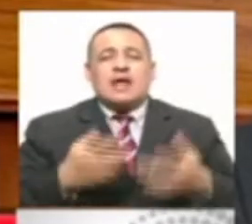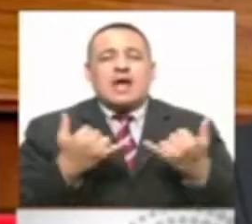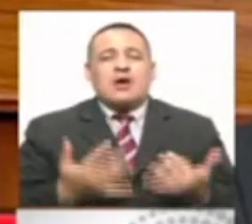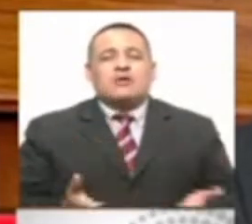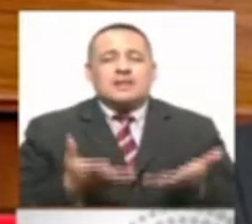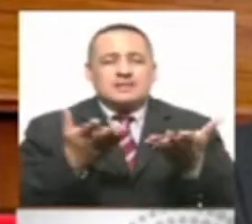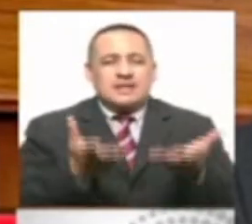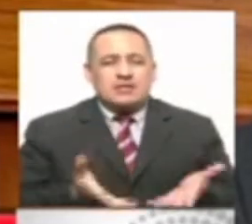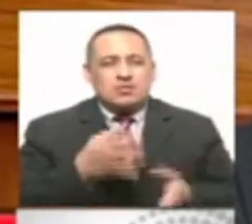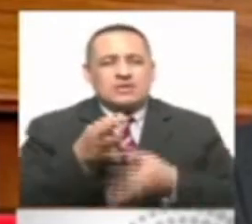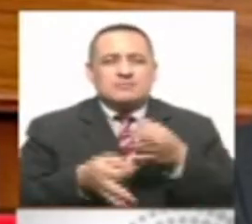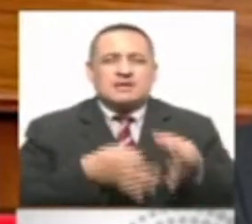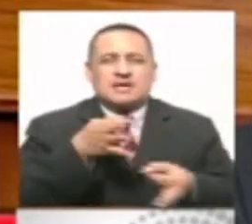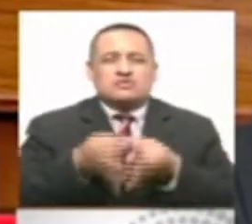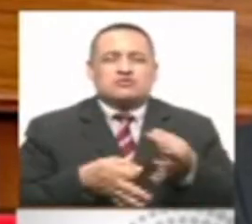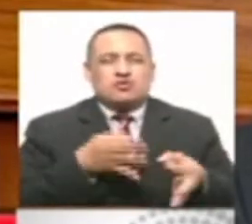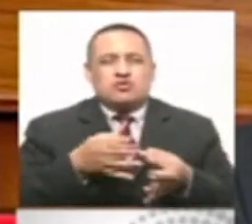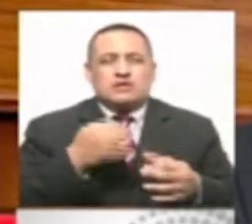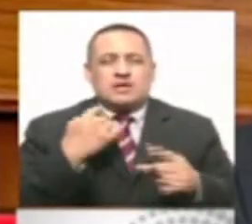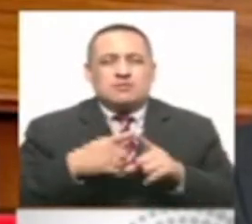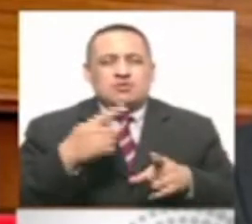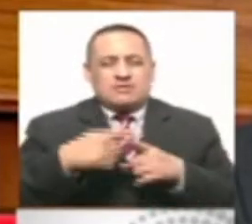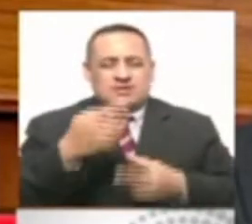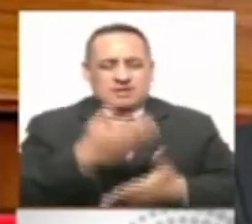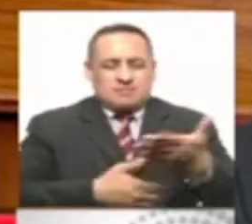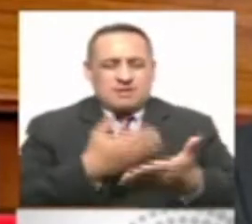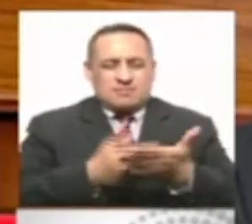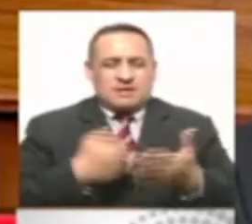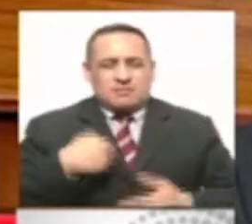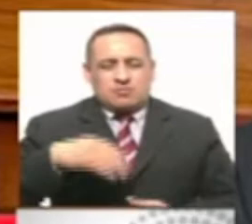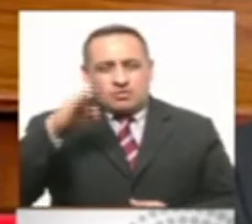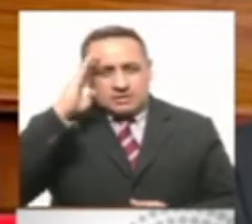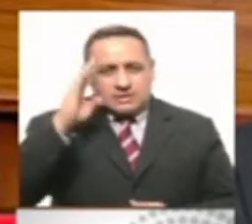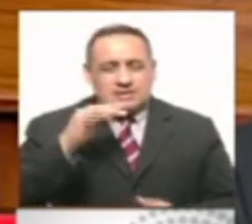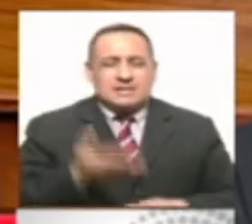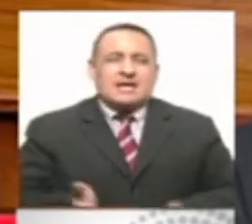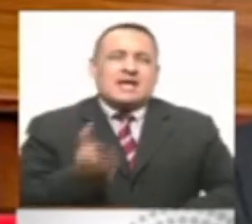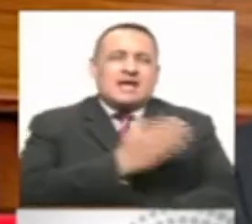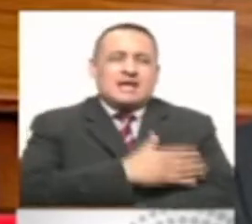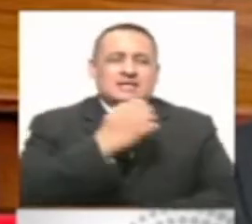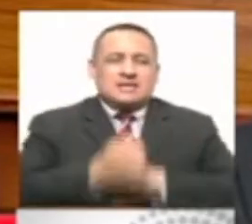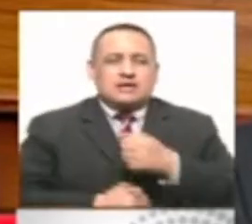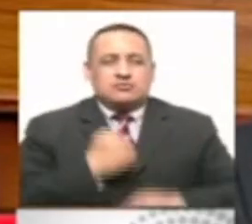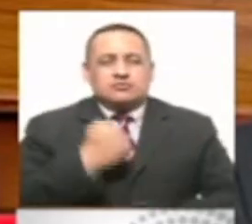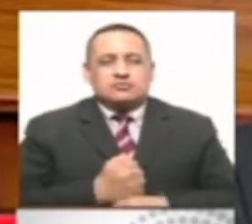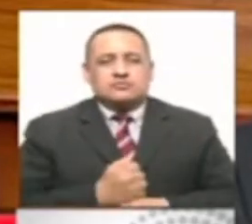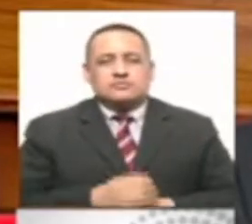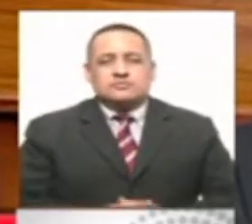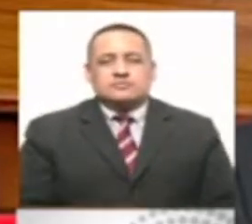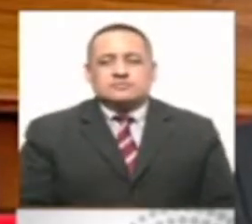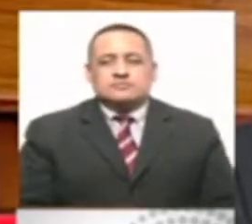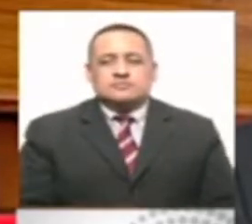estar dando explicaciones por atestados policiales de antaño.